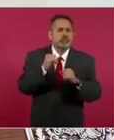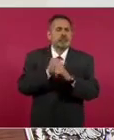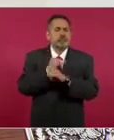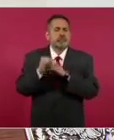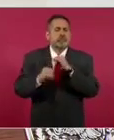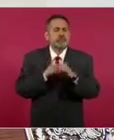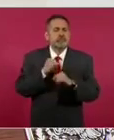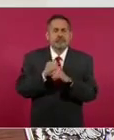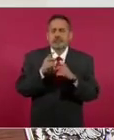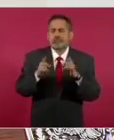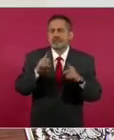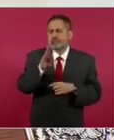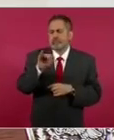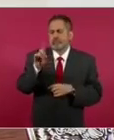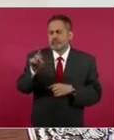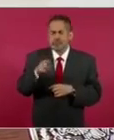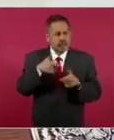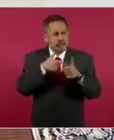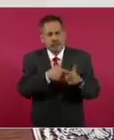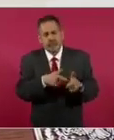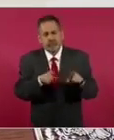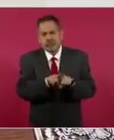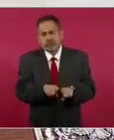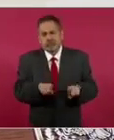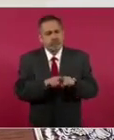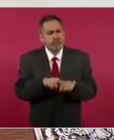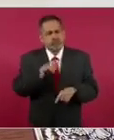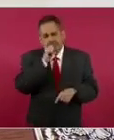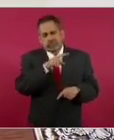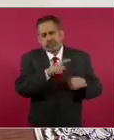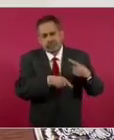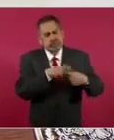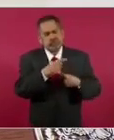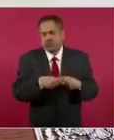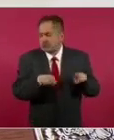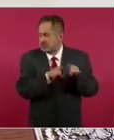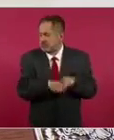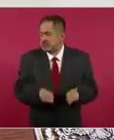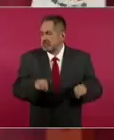Desarrollo, es más de lo mismo,